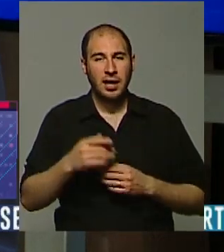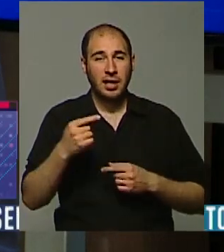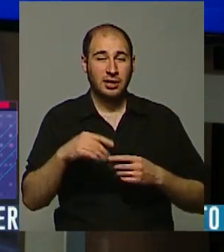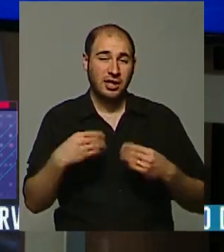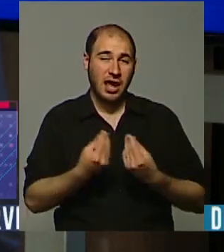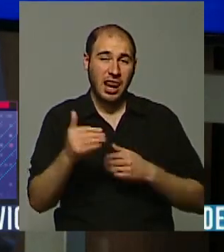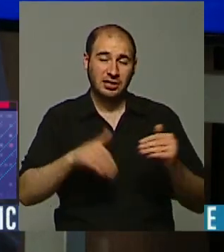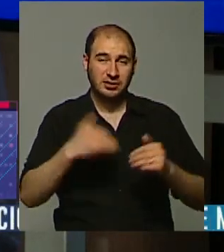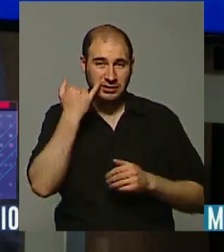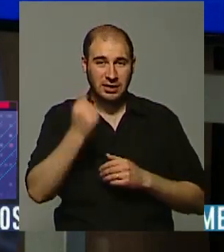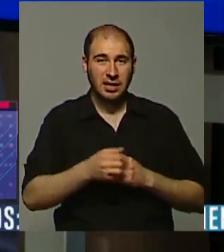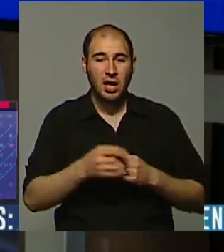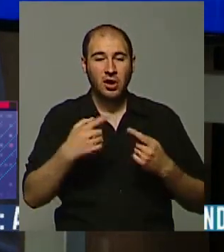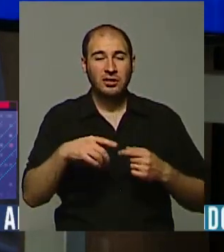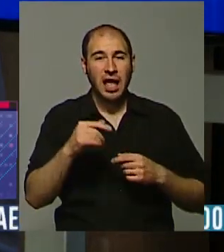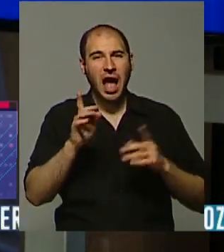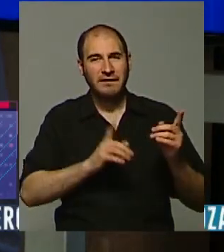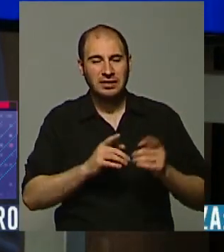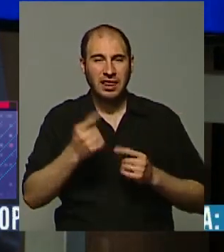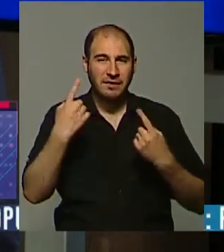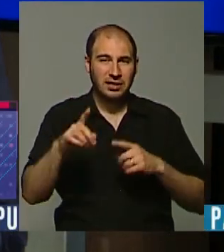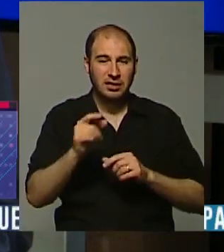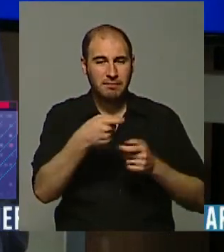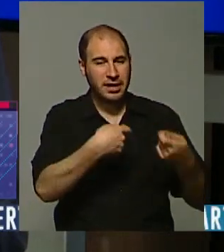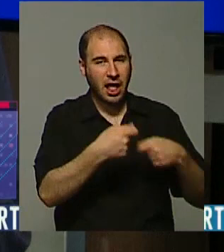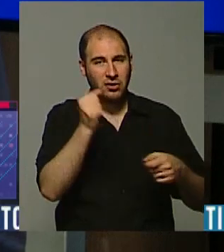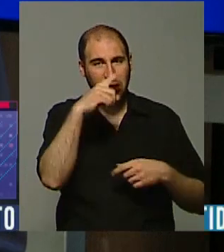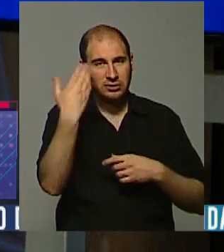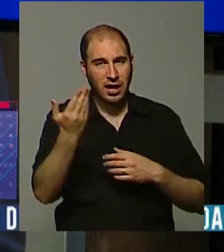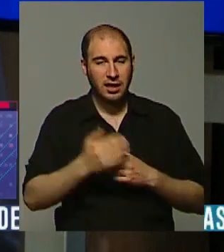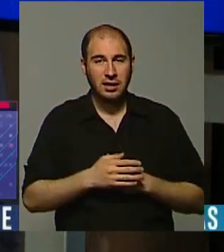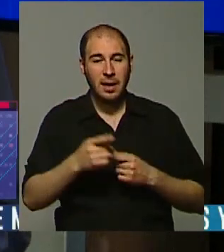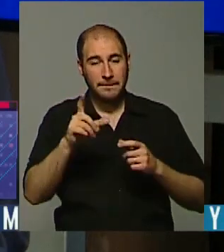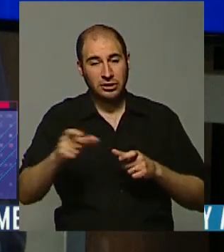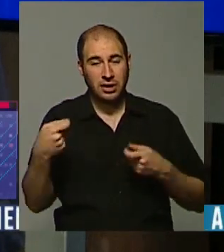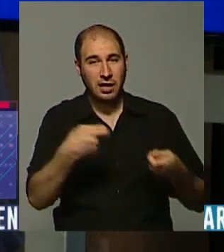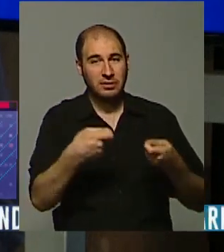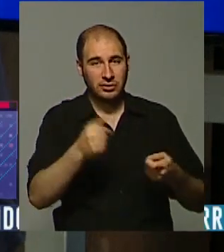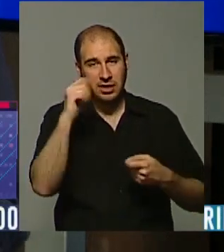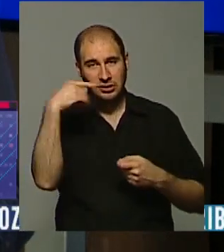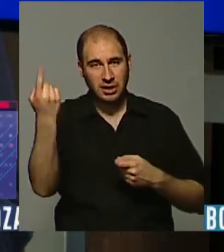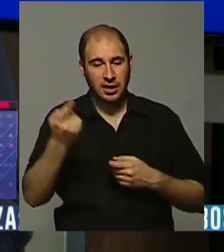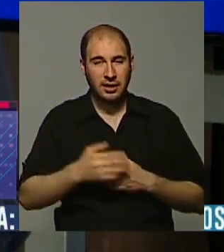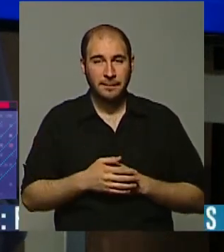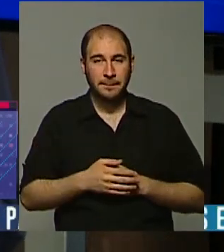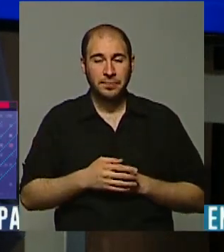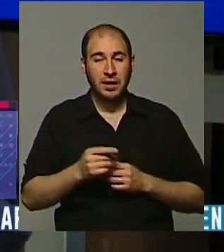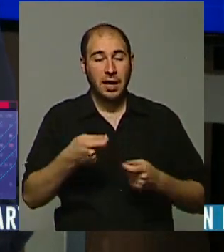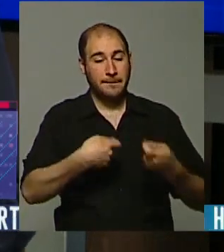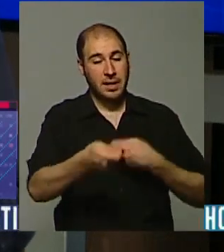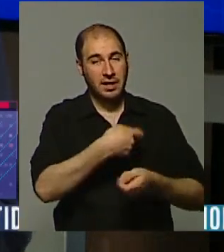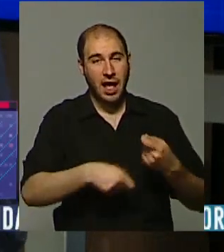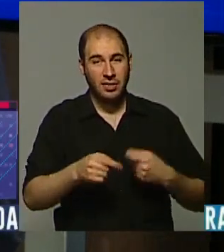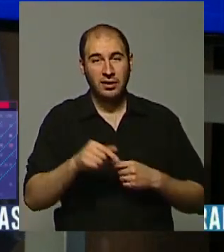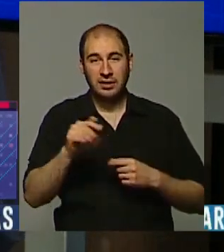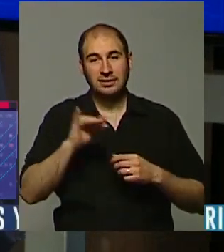resultado electoral. No era el resultado que esperaban por ahí quizás los mercados internacionales, los inversionistas internacionales. Es cierto que el mercado